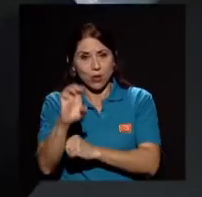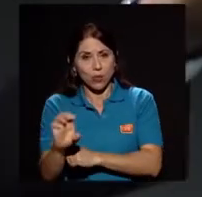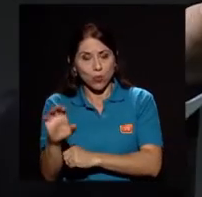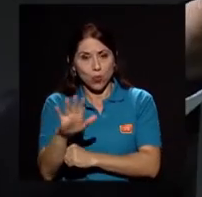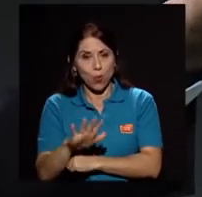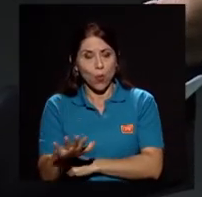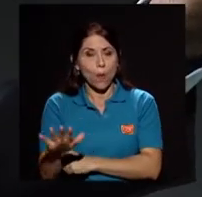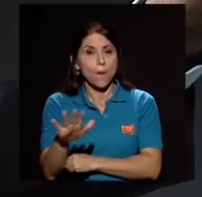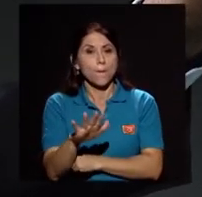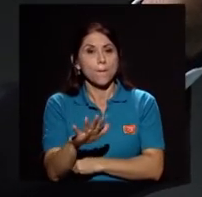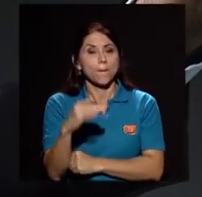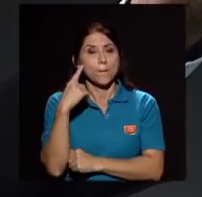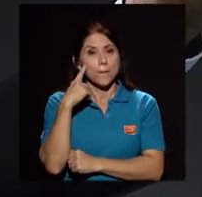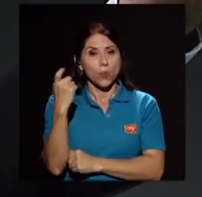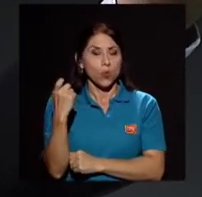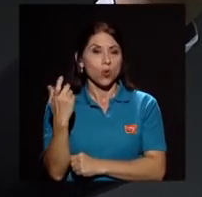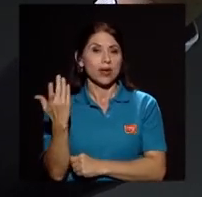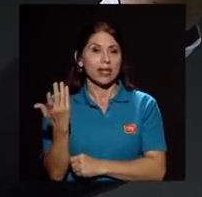por qué